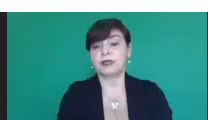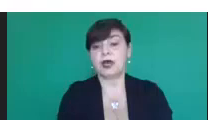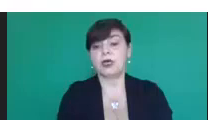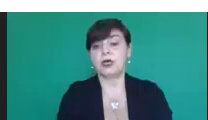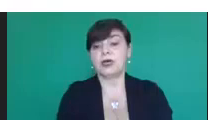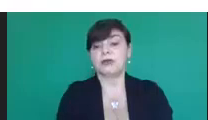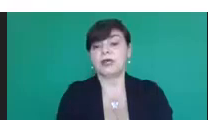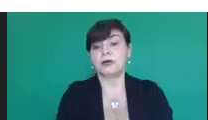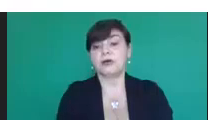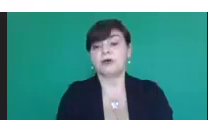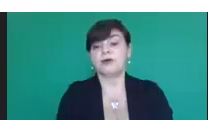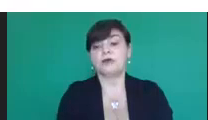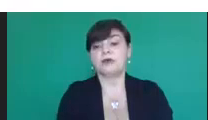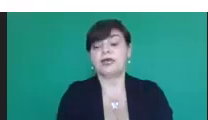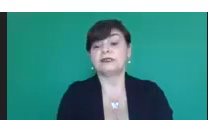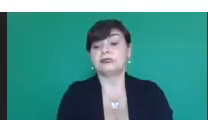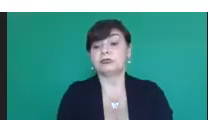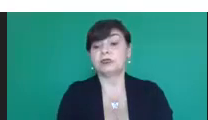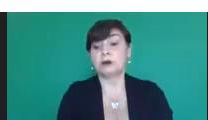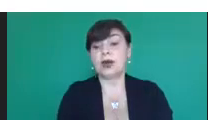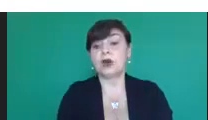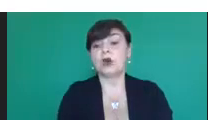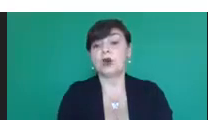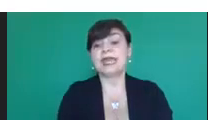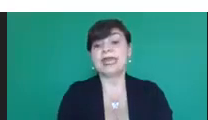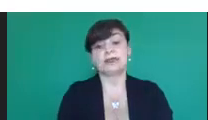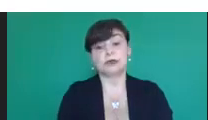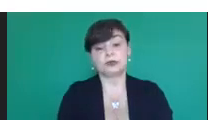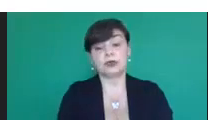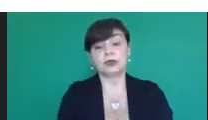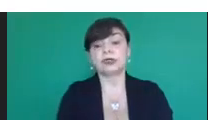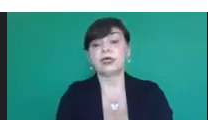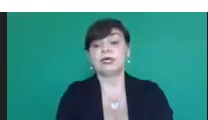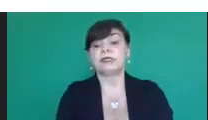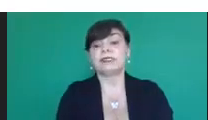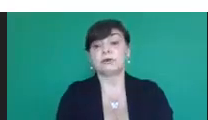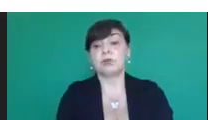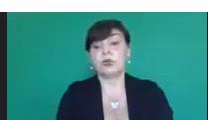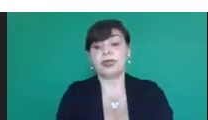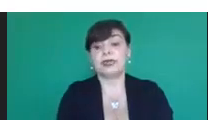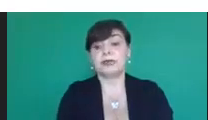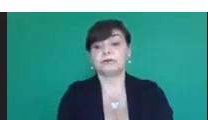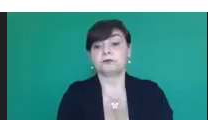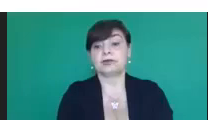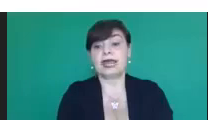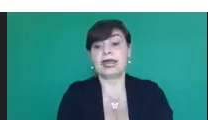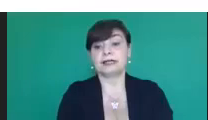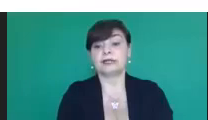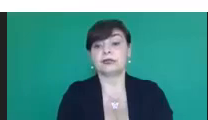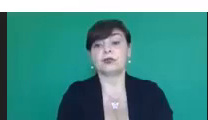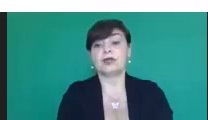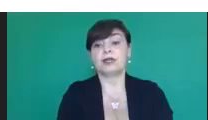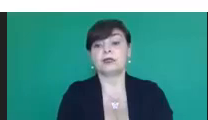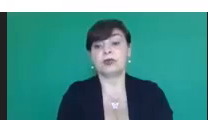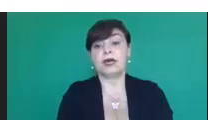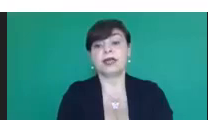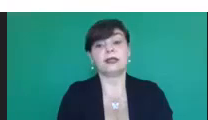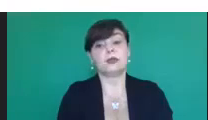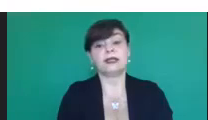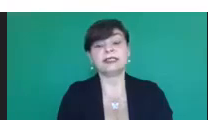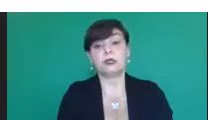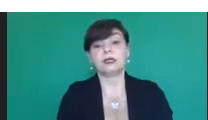manejado de la mejor forma. Este es un trabajo que entre todos se puede hacer, asegurar la inocuidad y la